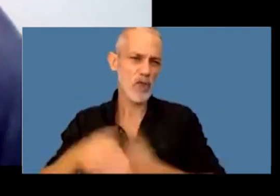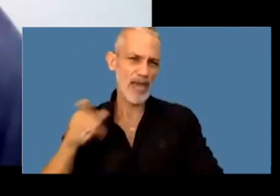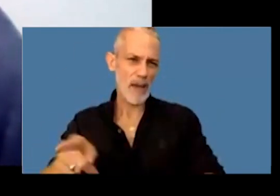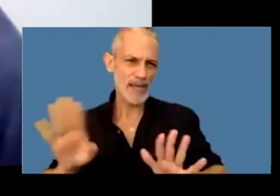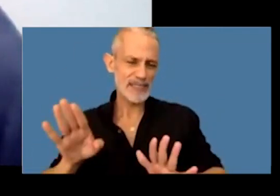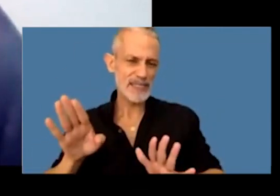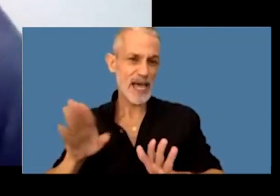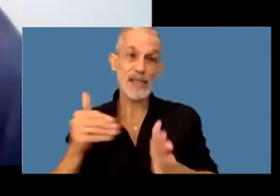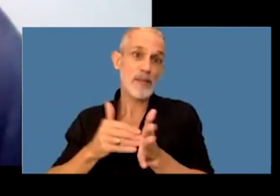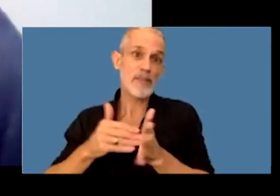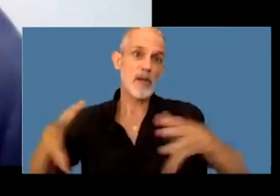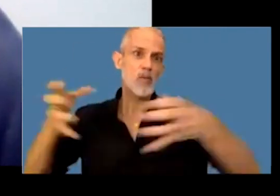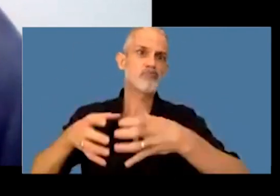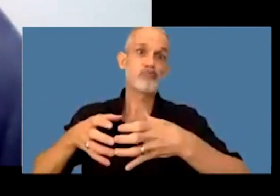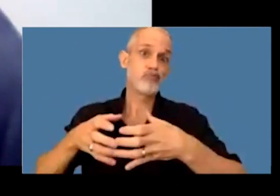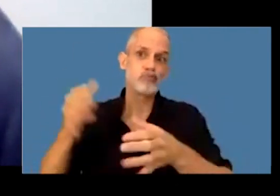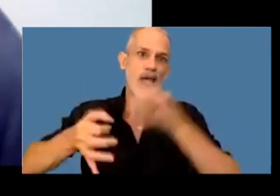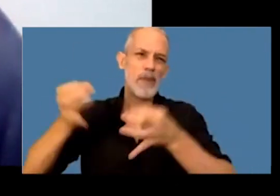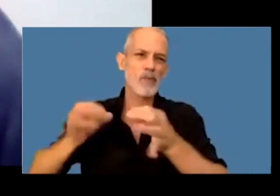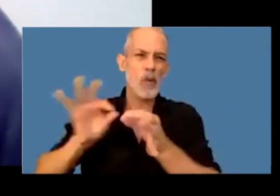la junta evaluadora cercana a su domicilio.